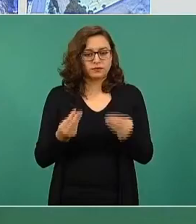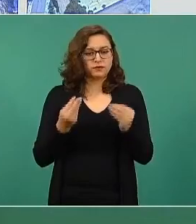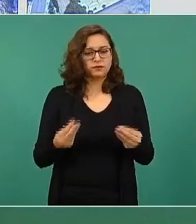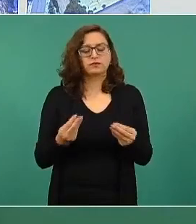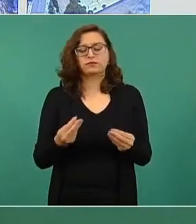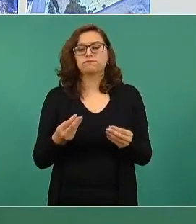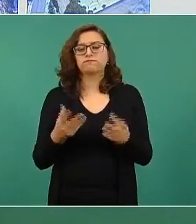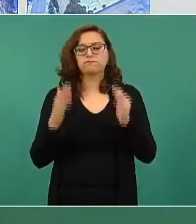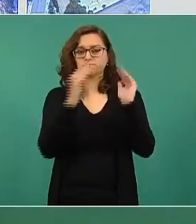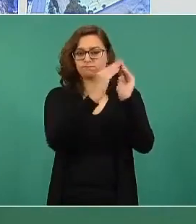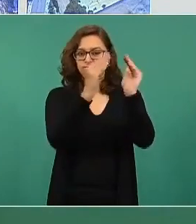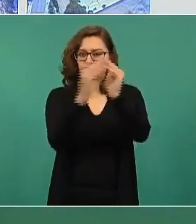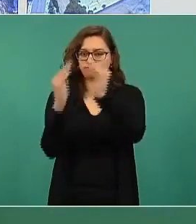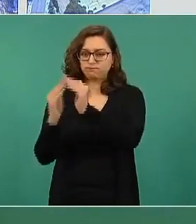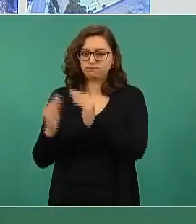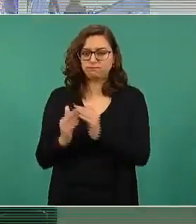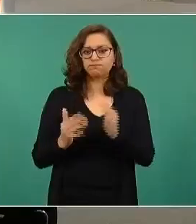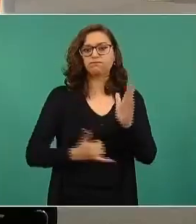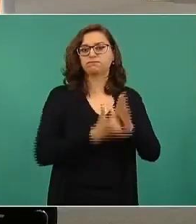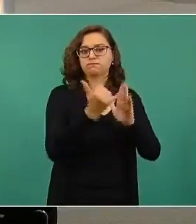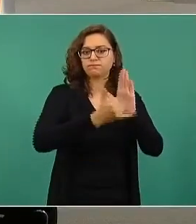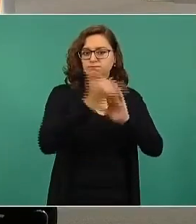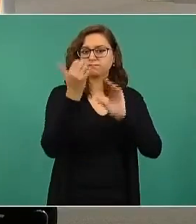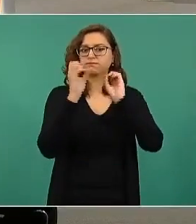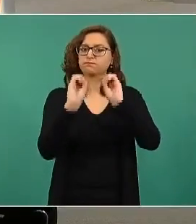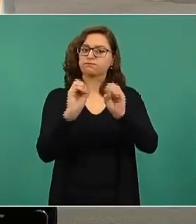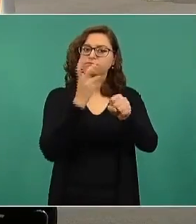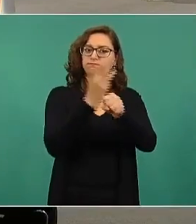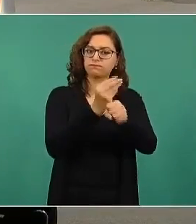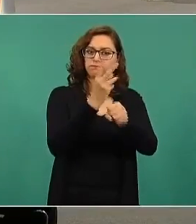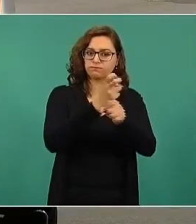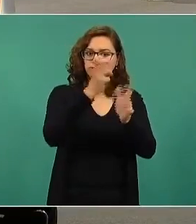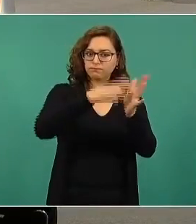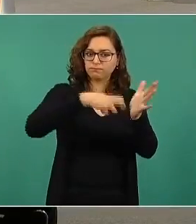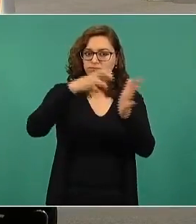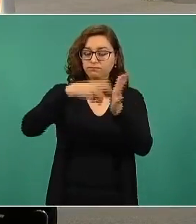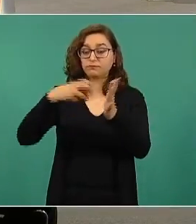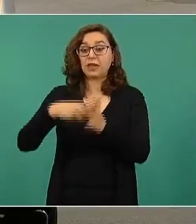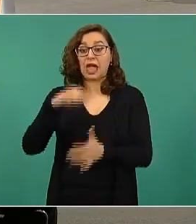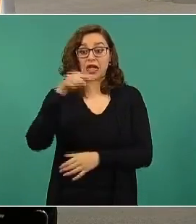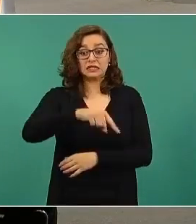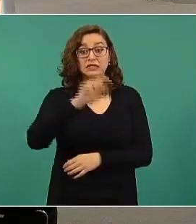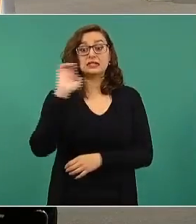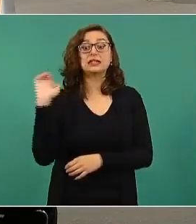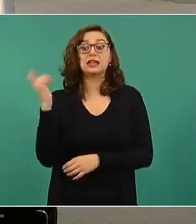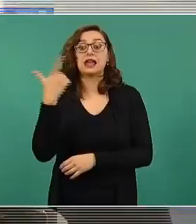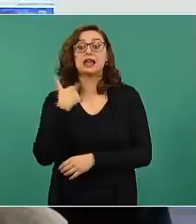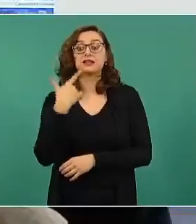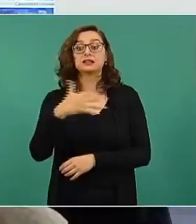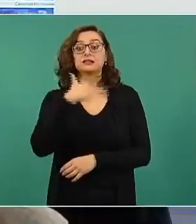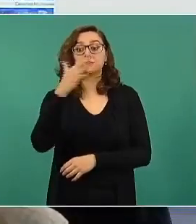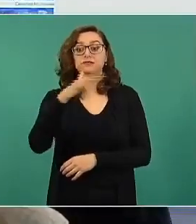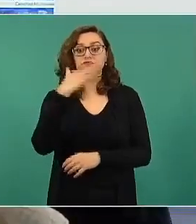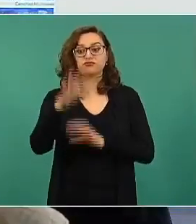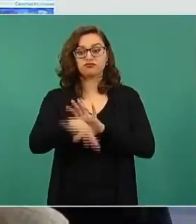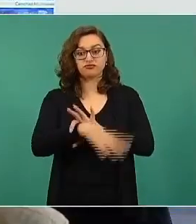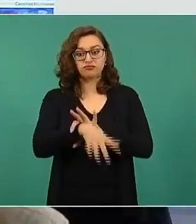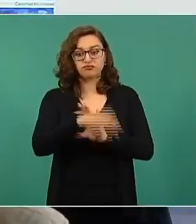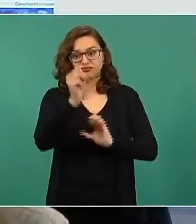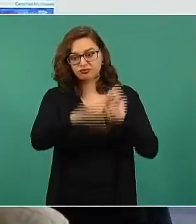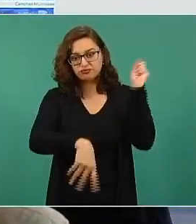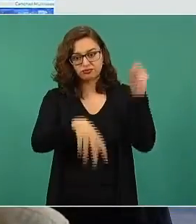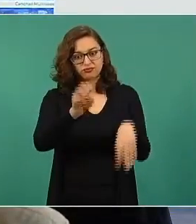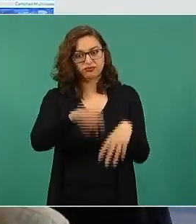rehabilitación o mejora de vivienda en las zonas aledañas y pues también era un basurero. Entonces, lo que hicimos fue